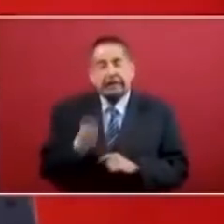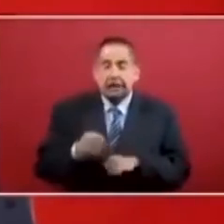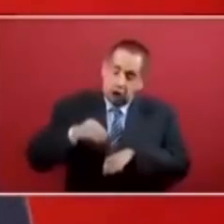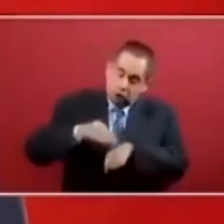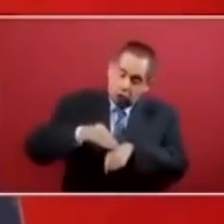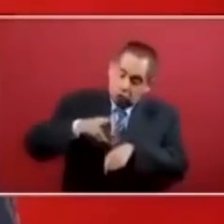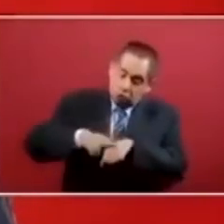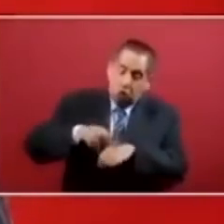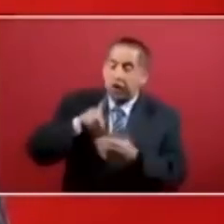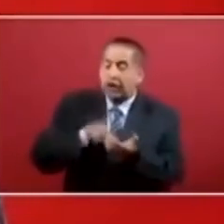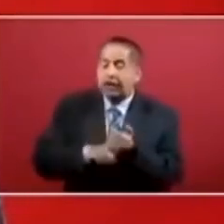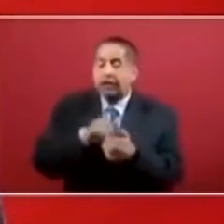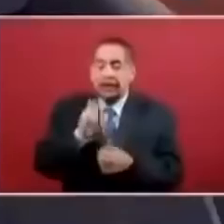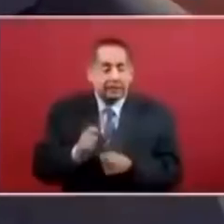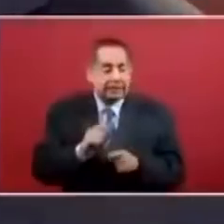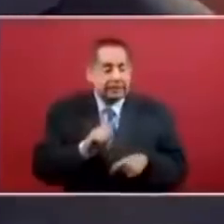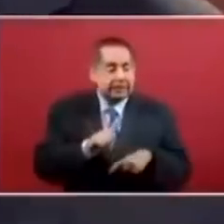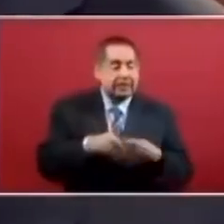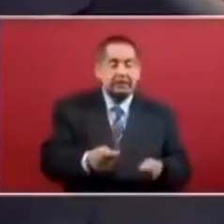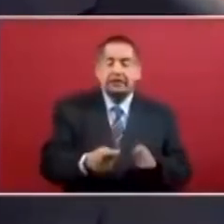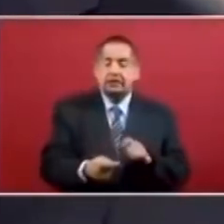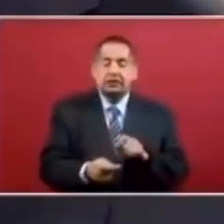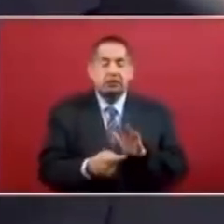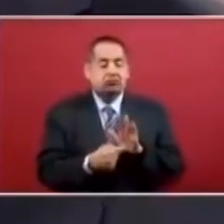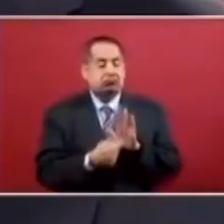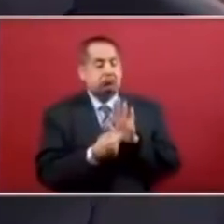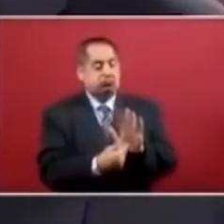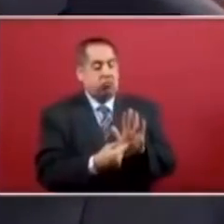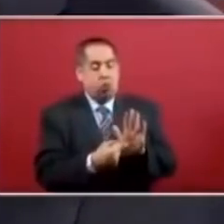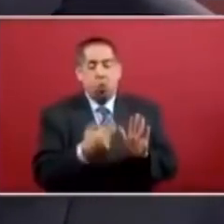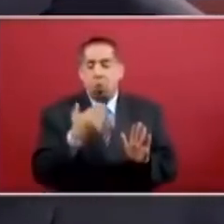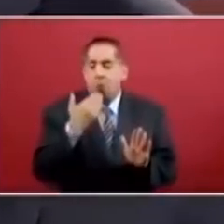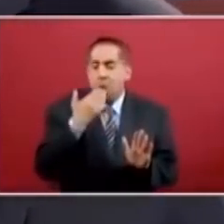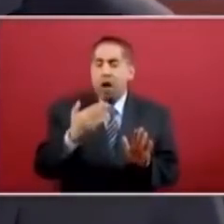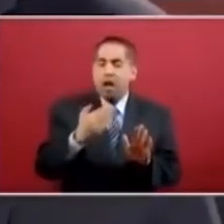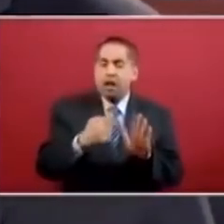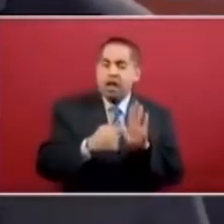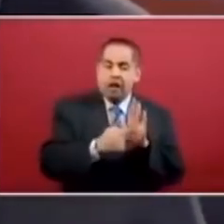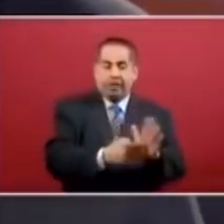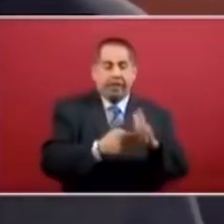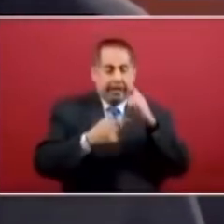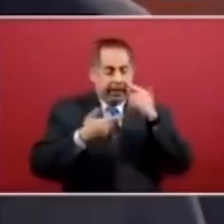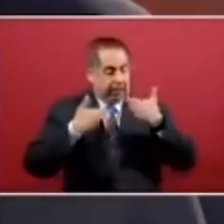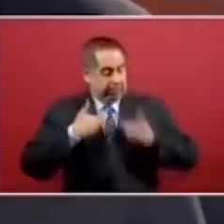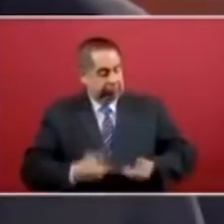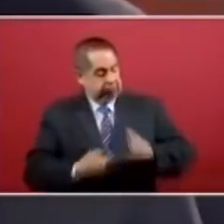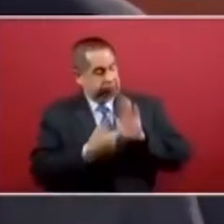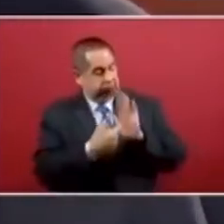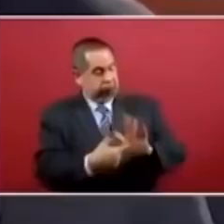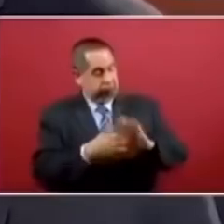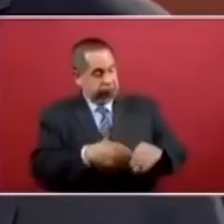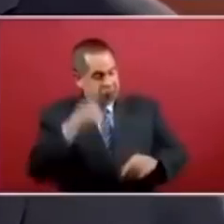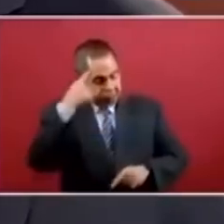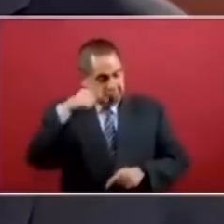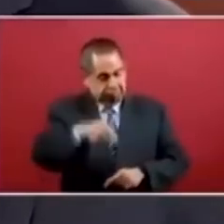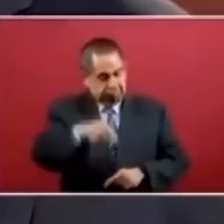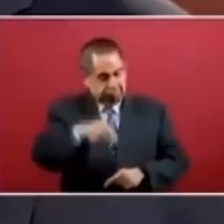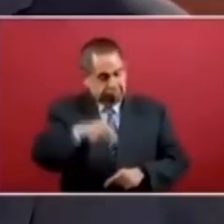sino es también para que le dé buenos ejemplos, para